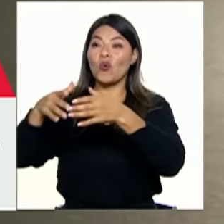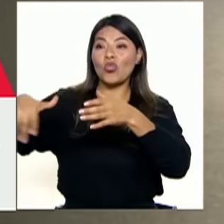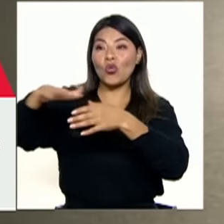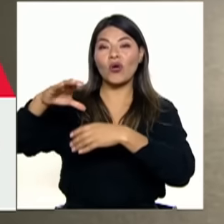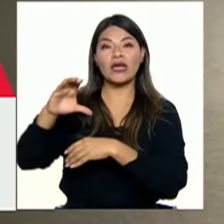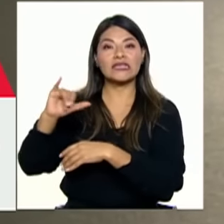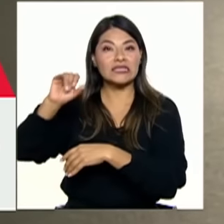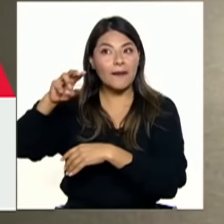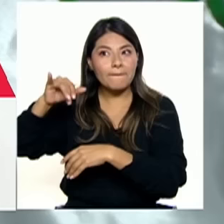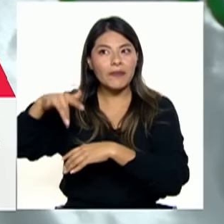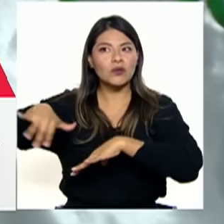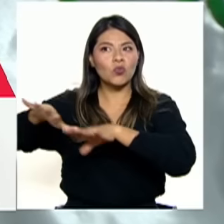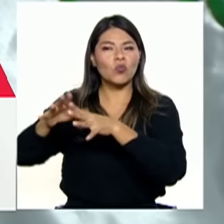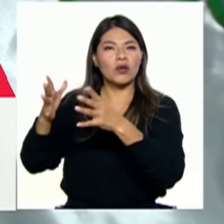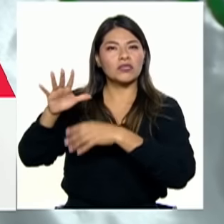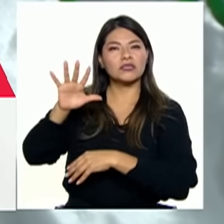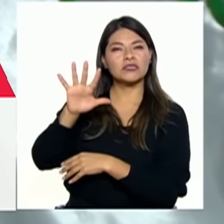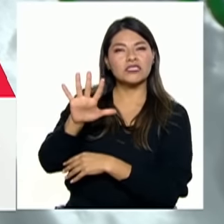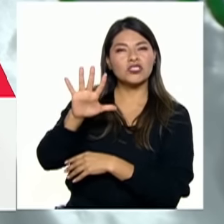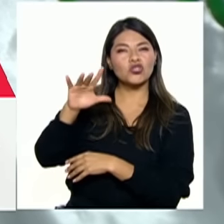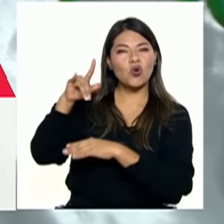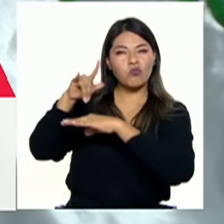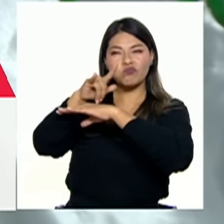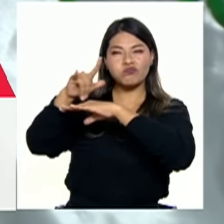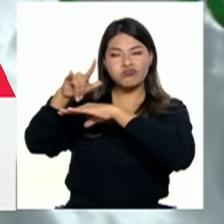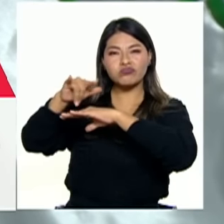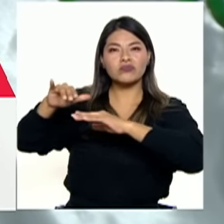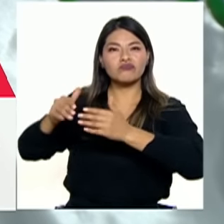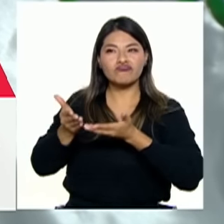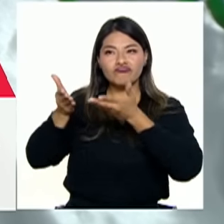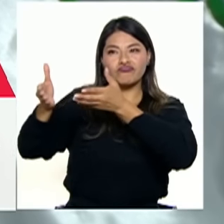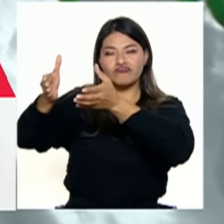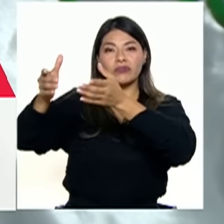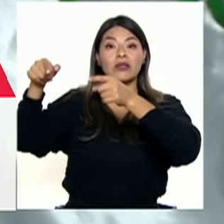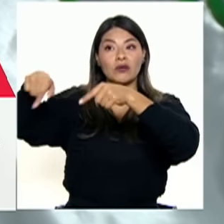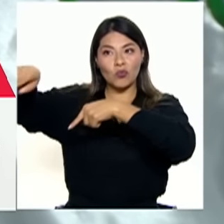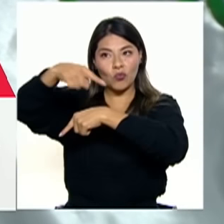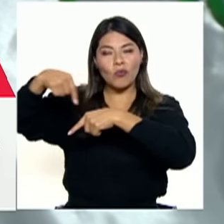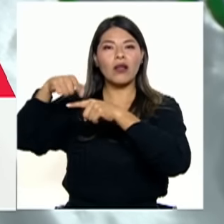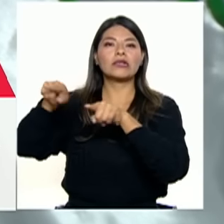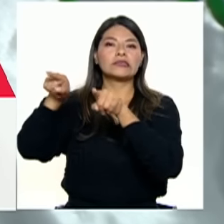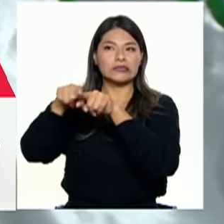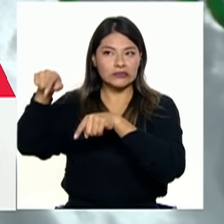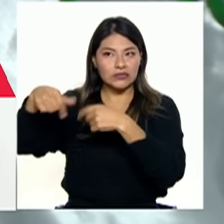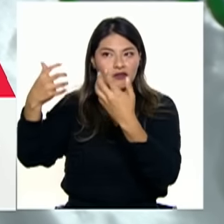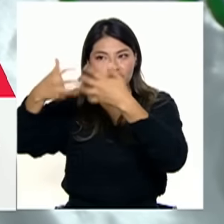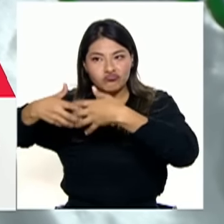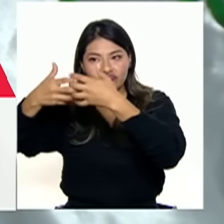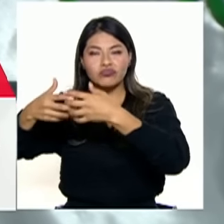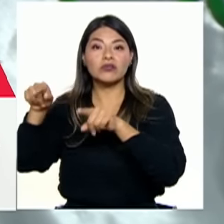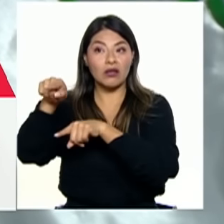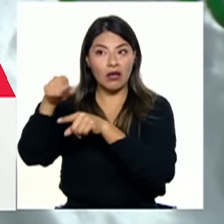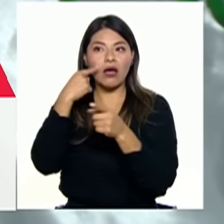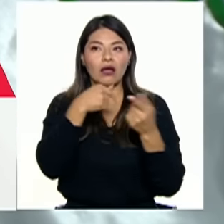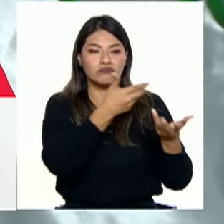de la construcción de 5 naves y eso requerirá la participación de las empresas industriales de nuestro